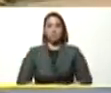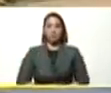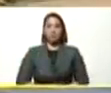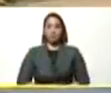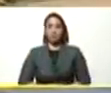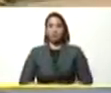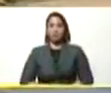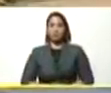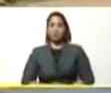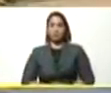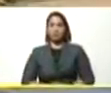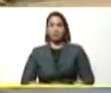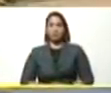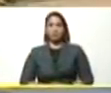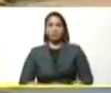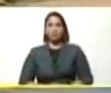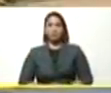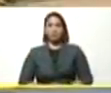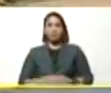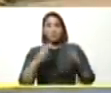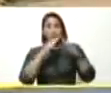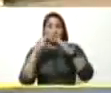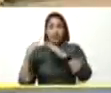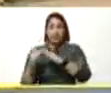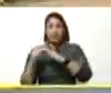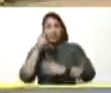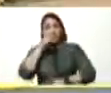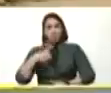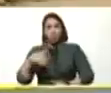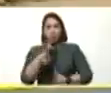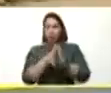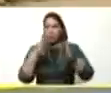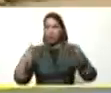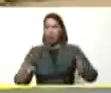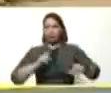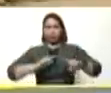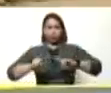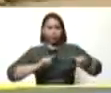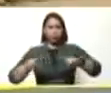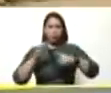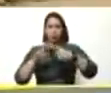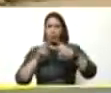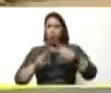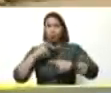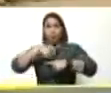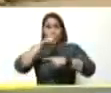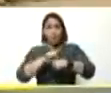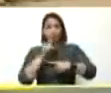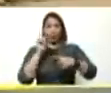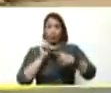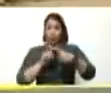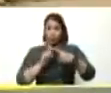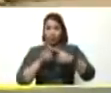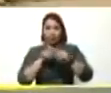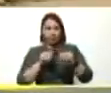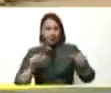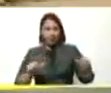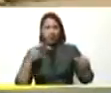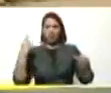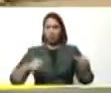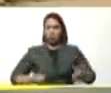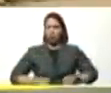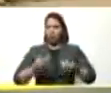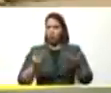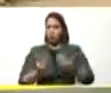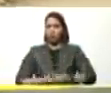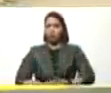Venezuela, vivienda para el pueblo, un gran manejo de recursos, primero la tierra. Aquí estamos